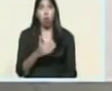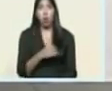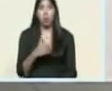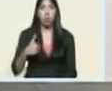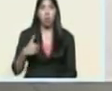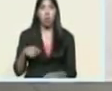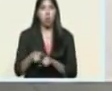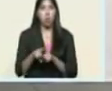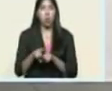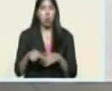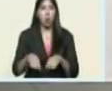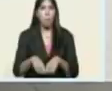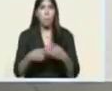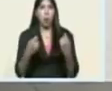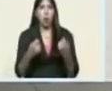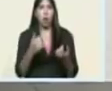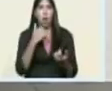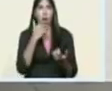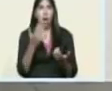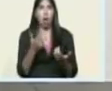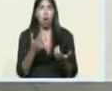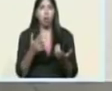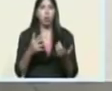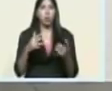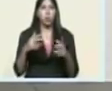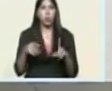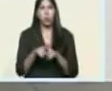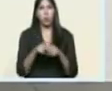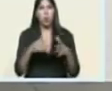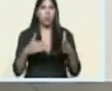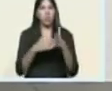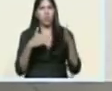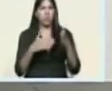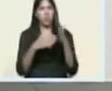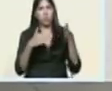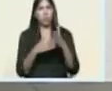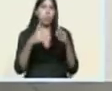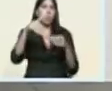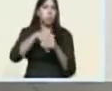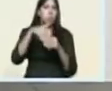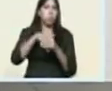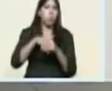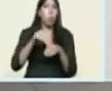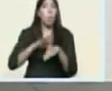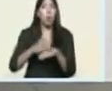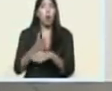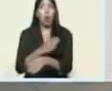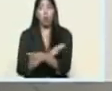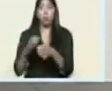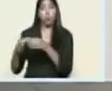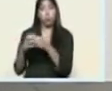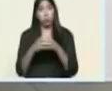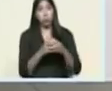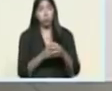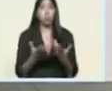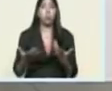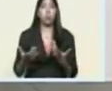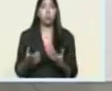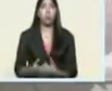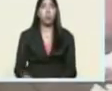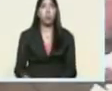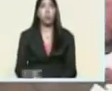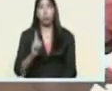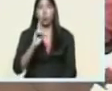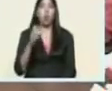inhabilitación de las tarjetas electorales de los partidos que han llamado a sabotear las elecciones y que se han